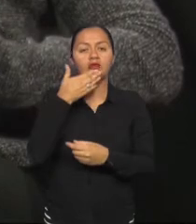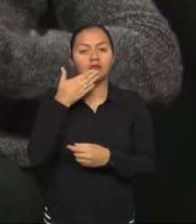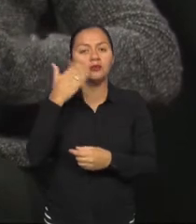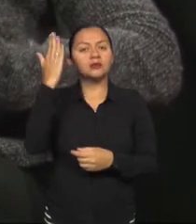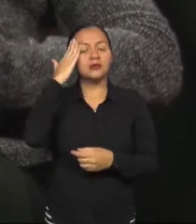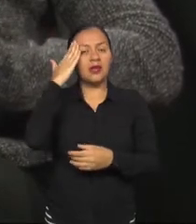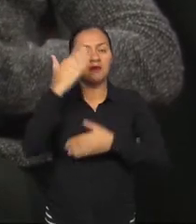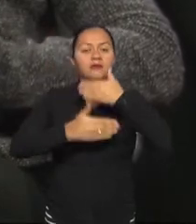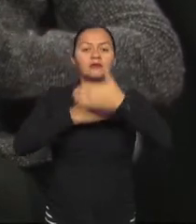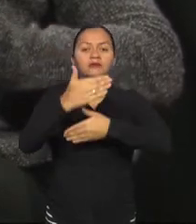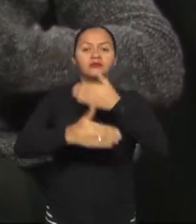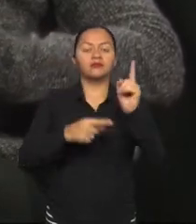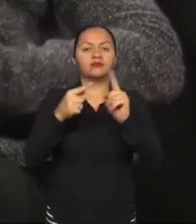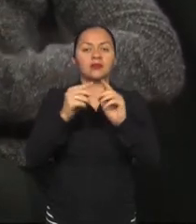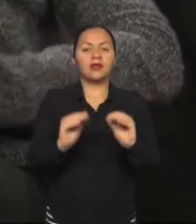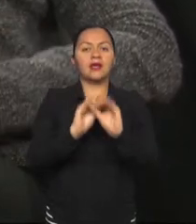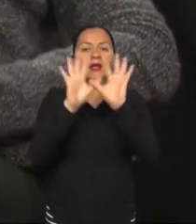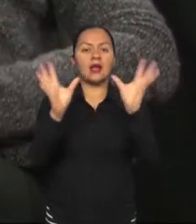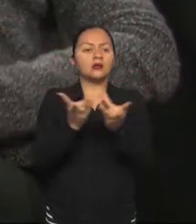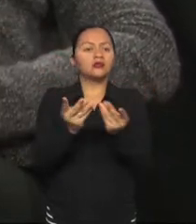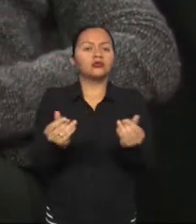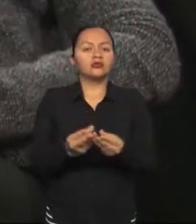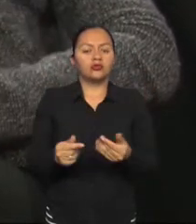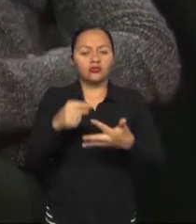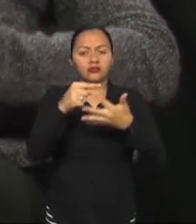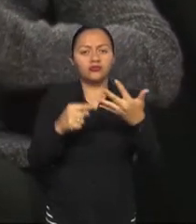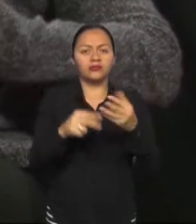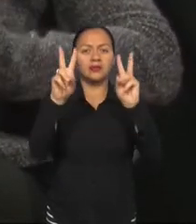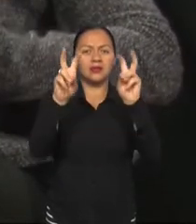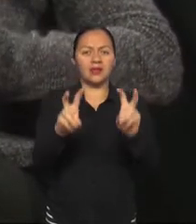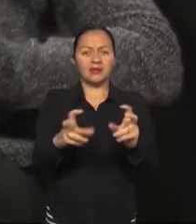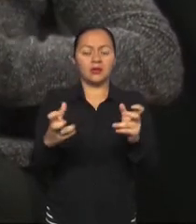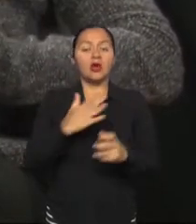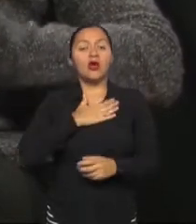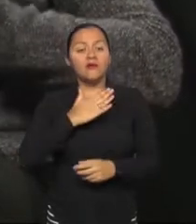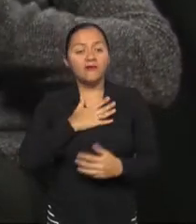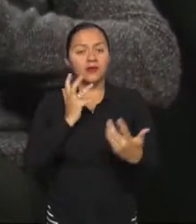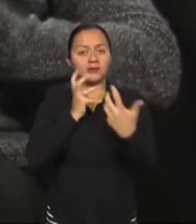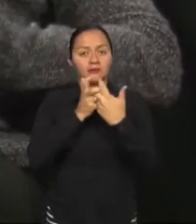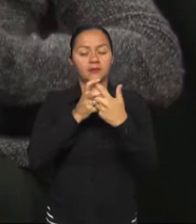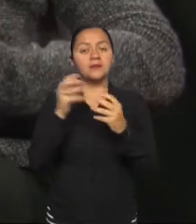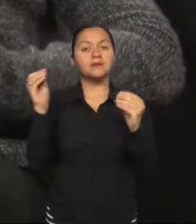saber cómo resolver estos temas, confiar más,